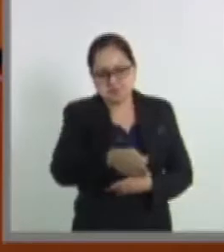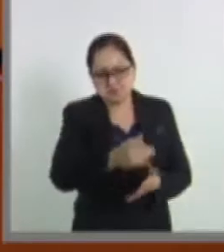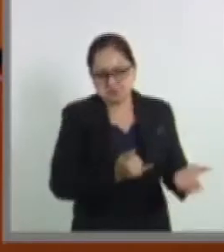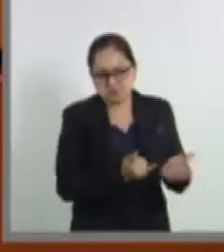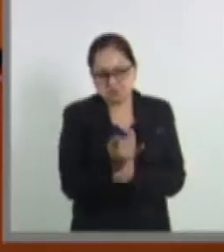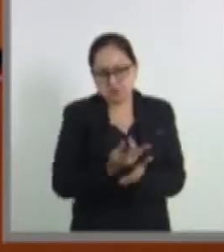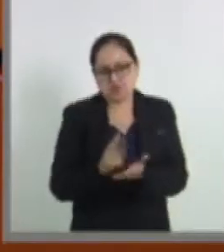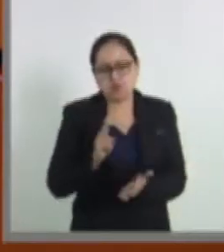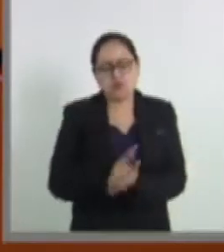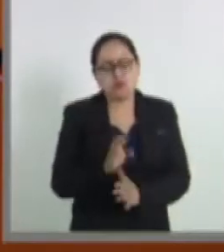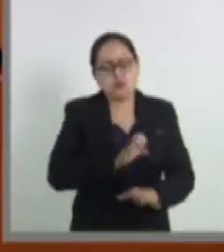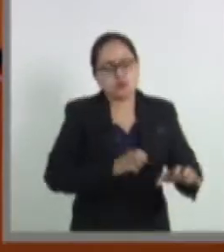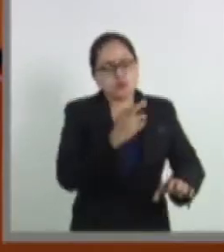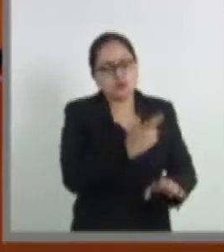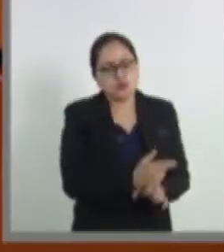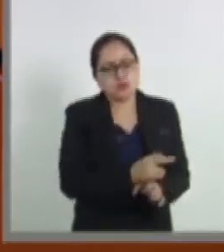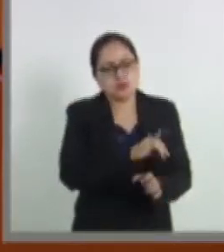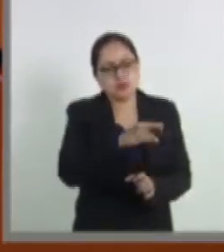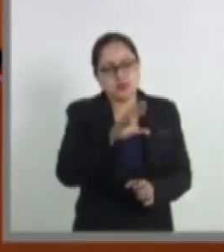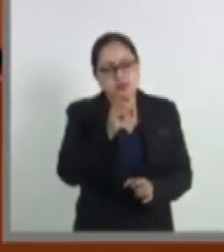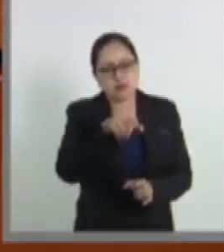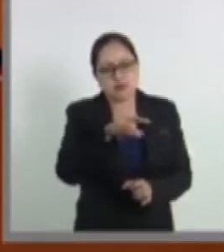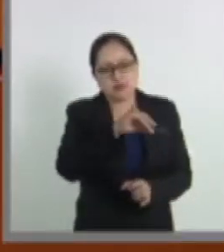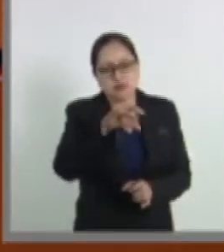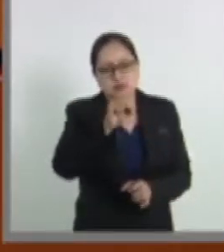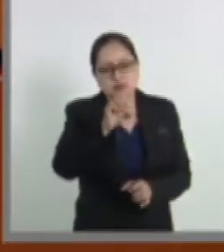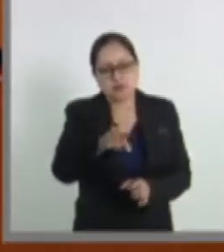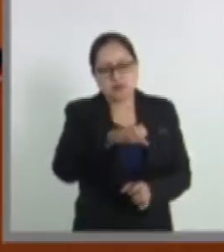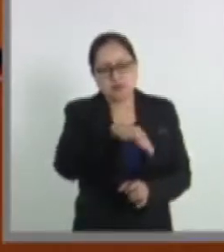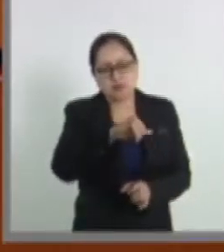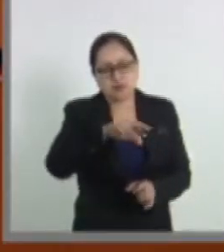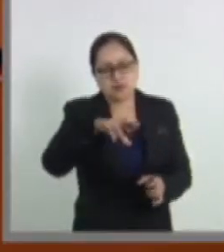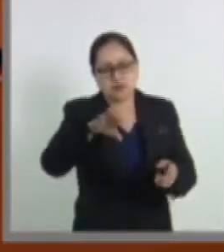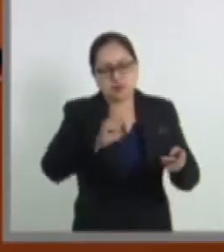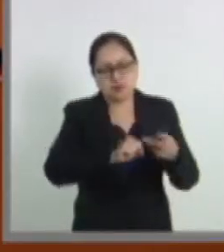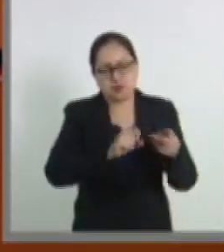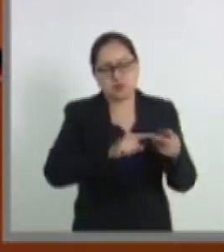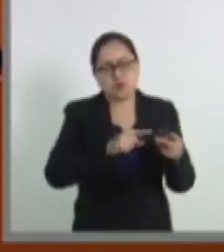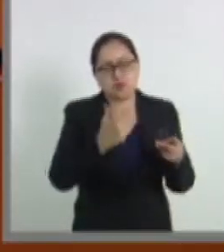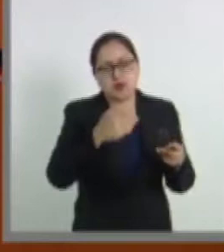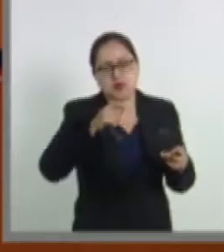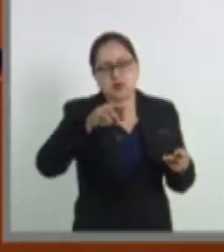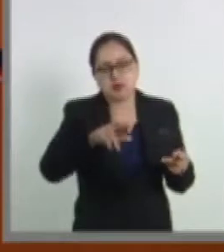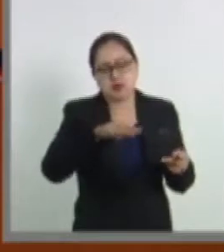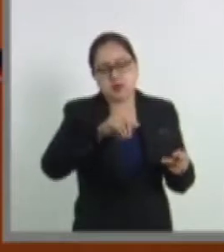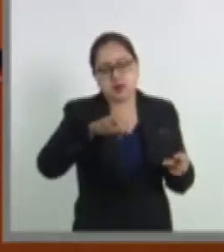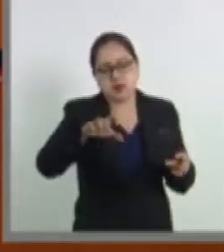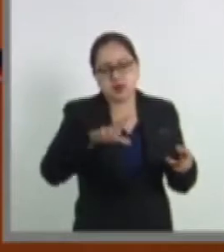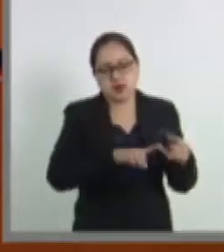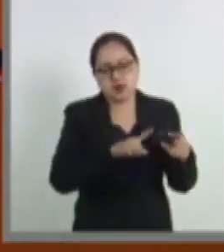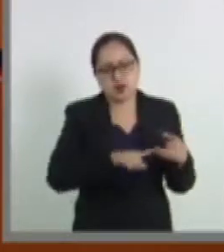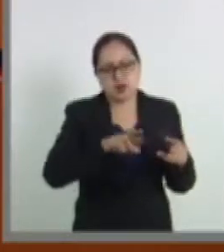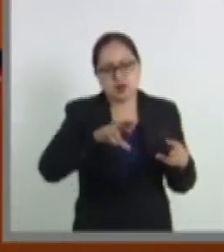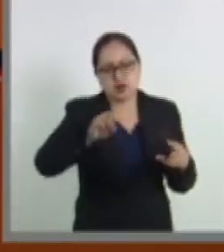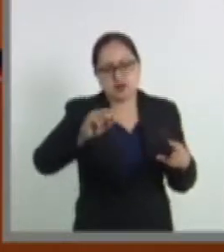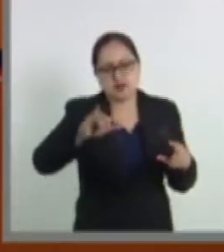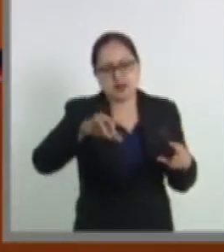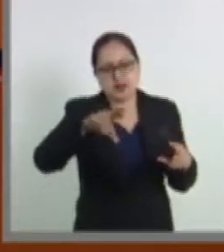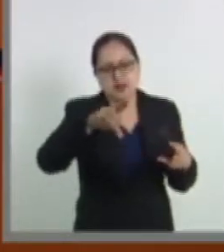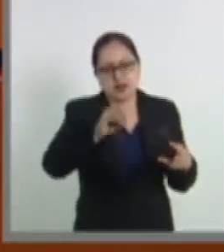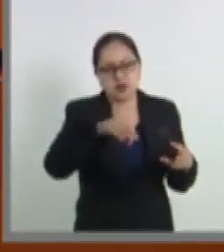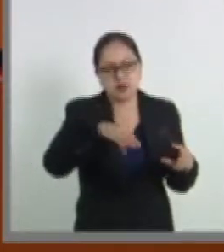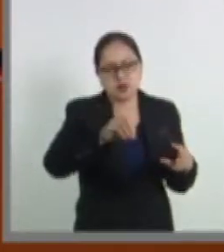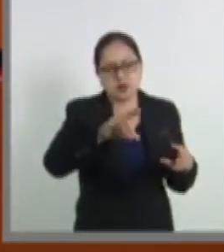de los ciudadanos embajadores Juan José González Mijares, Héctor Manuel Rodríguez Arellano y Rosario Acela Molinero